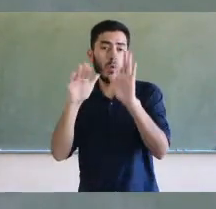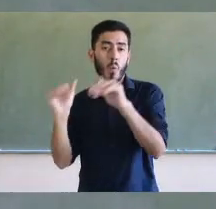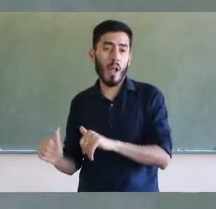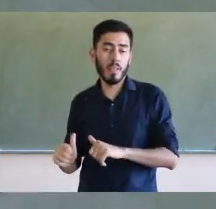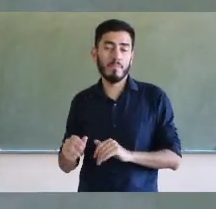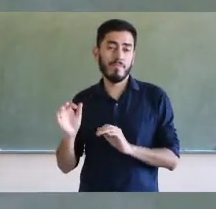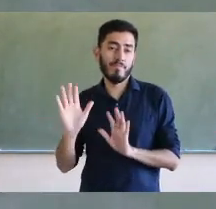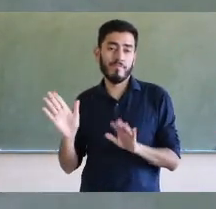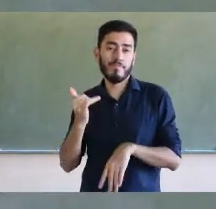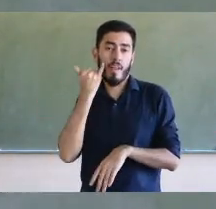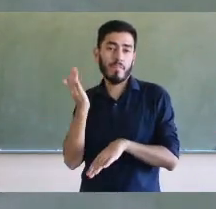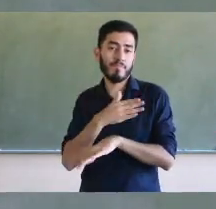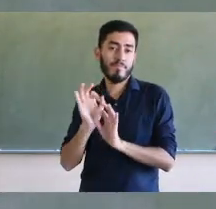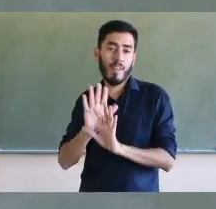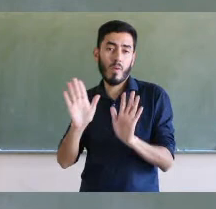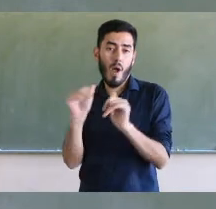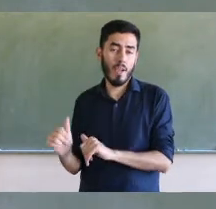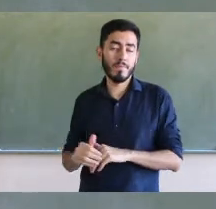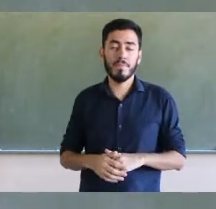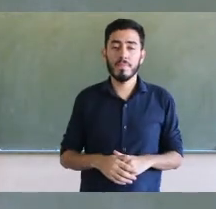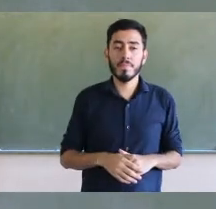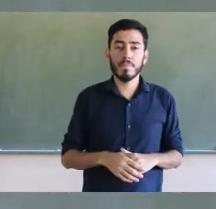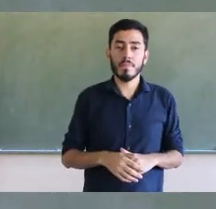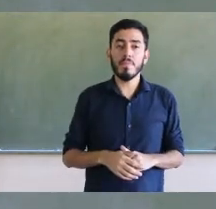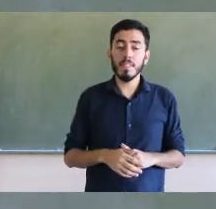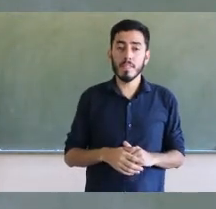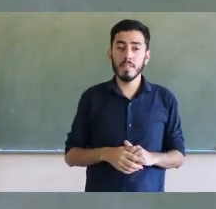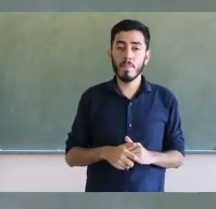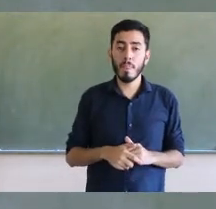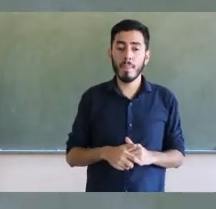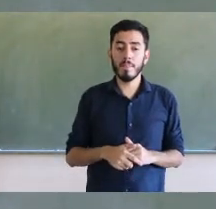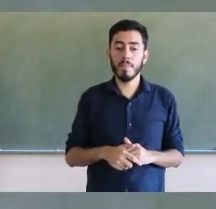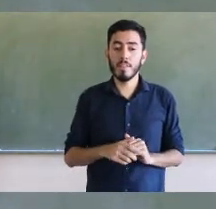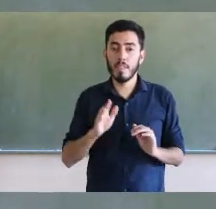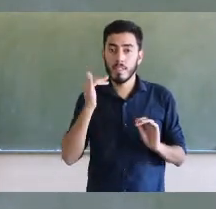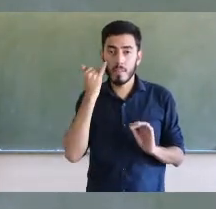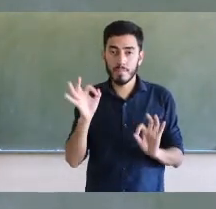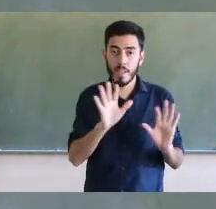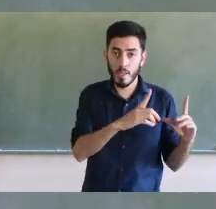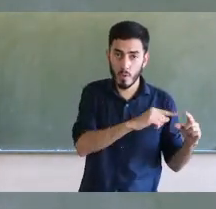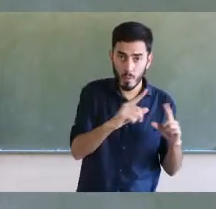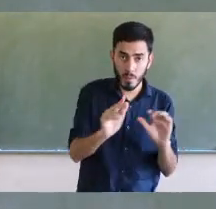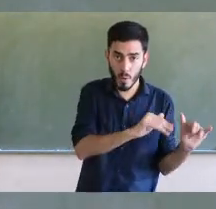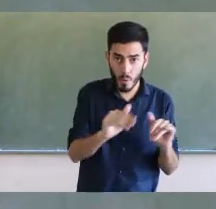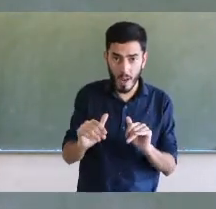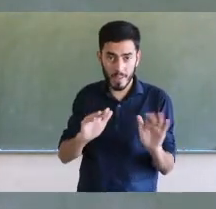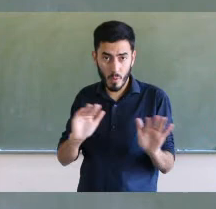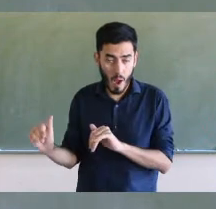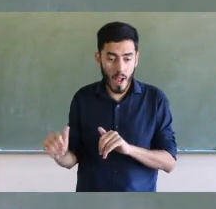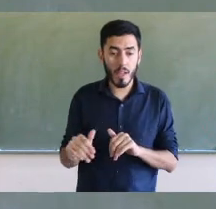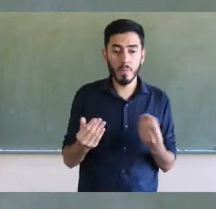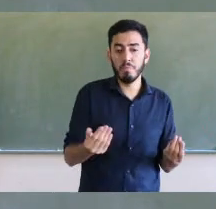numerador que ya teníamos. Una vez buscadas las fracciones equivalentes, directamente resuelvo. 2 menos